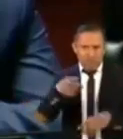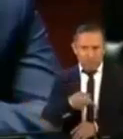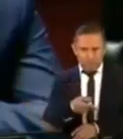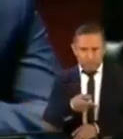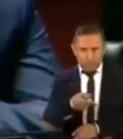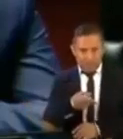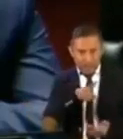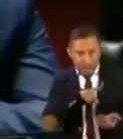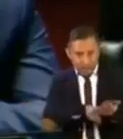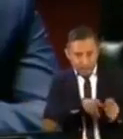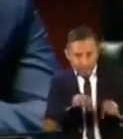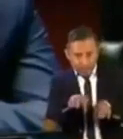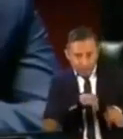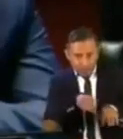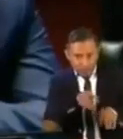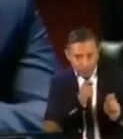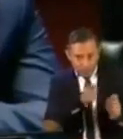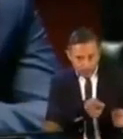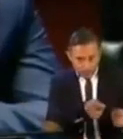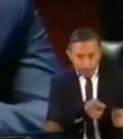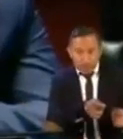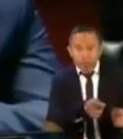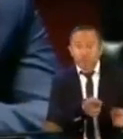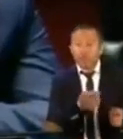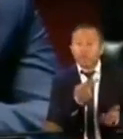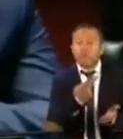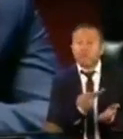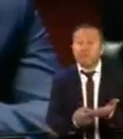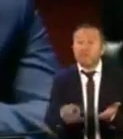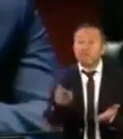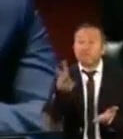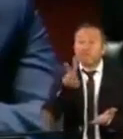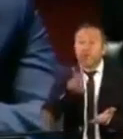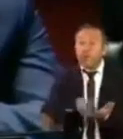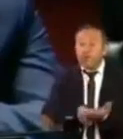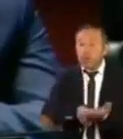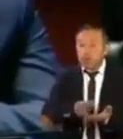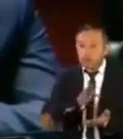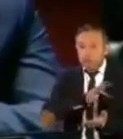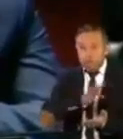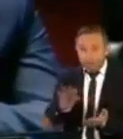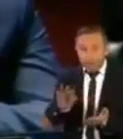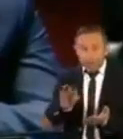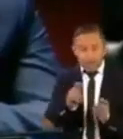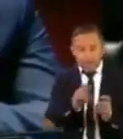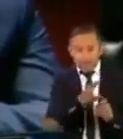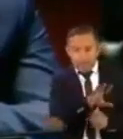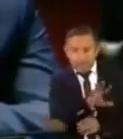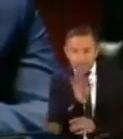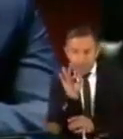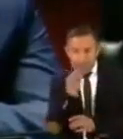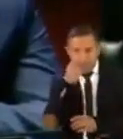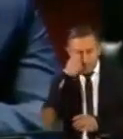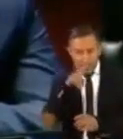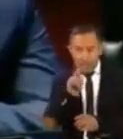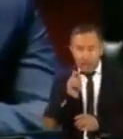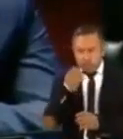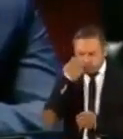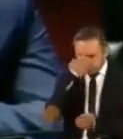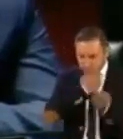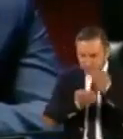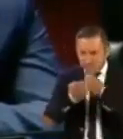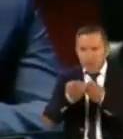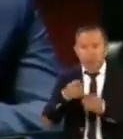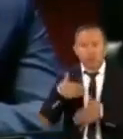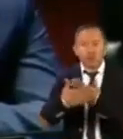pueda formar parte de un órgano encargado de selección de candidatos. Y con todo respeto, en la